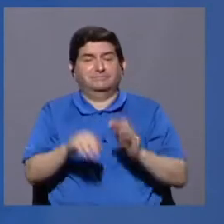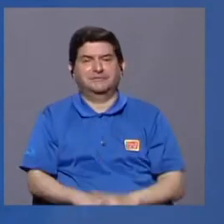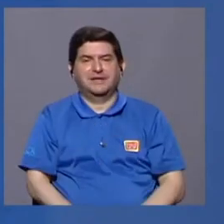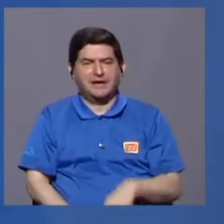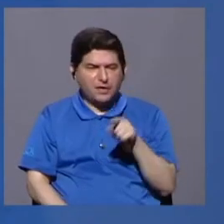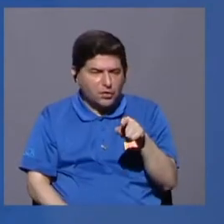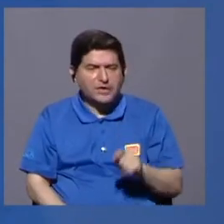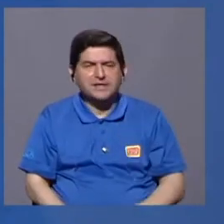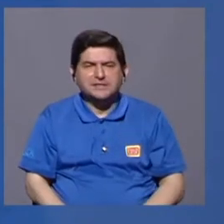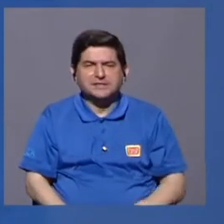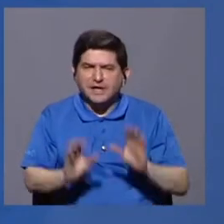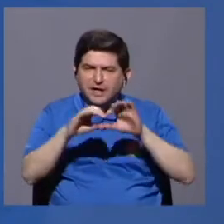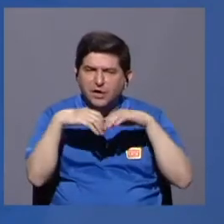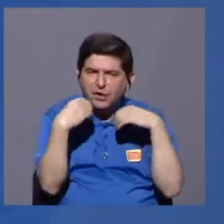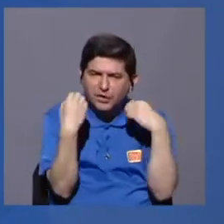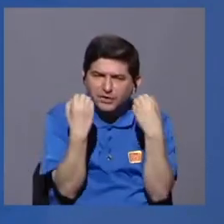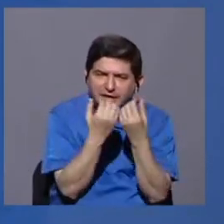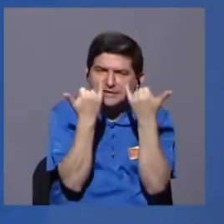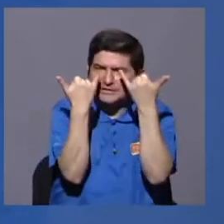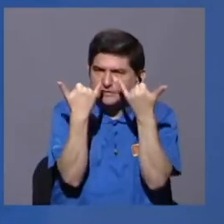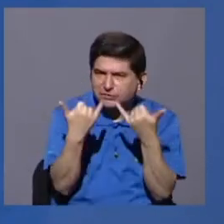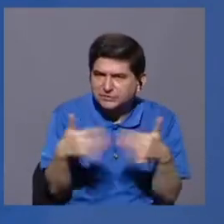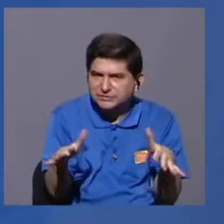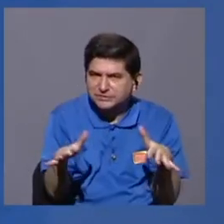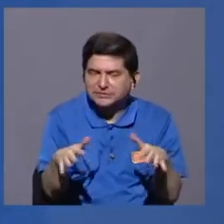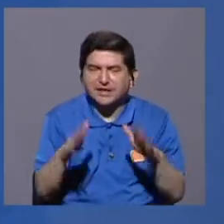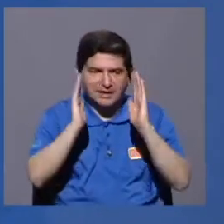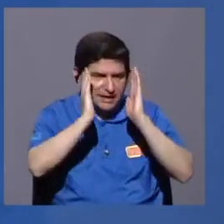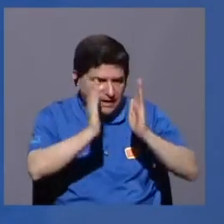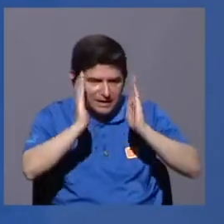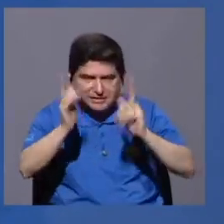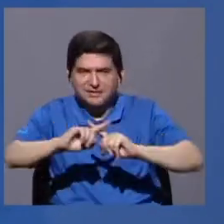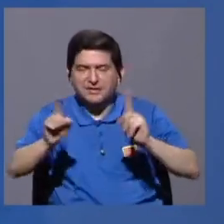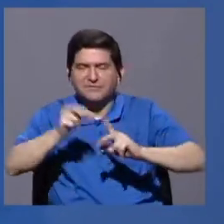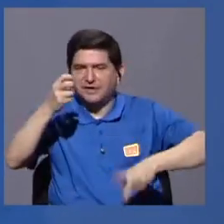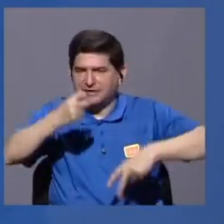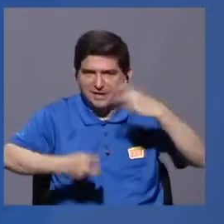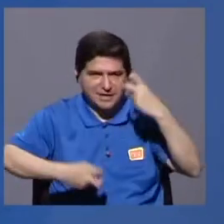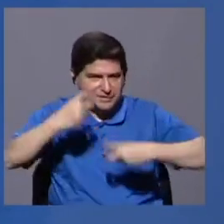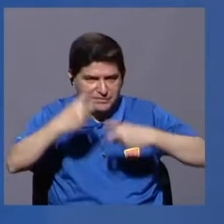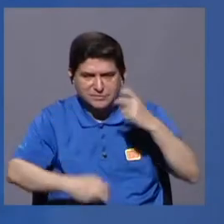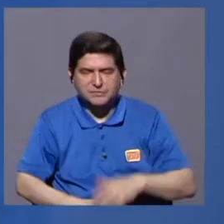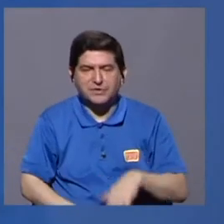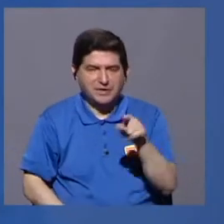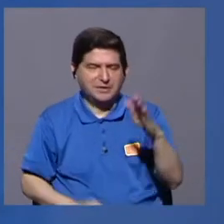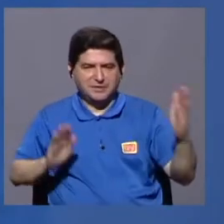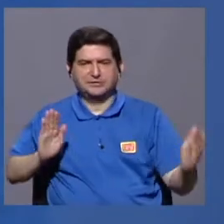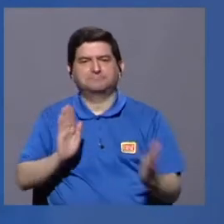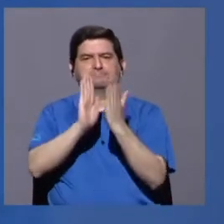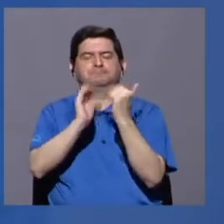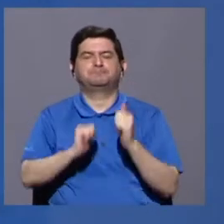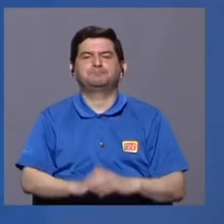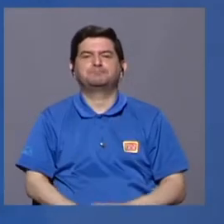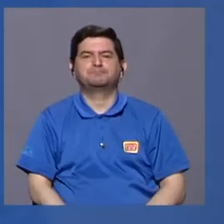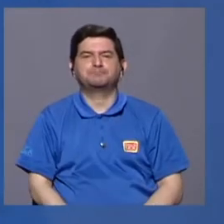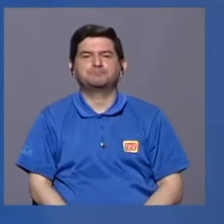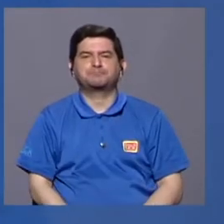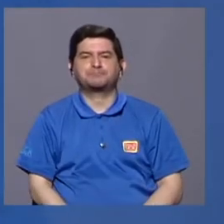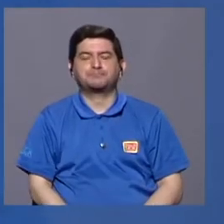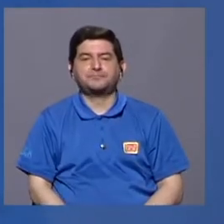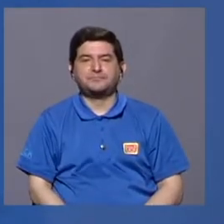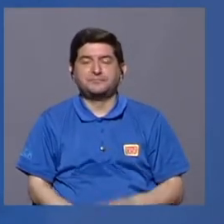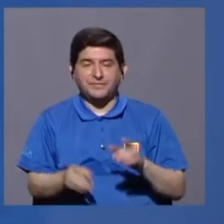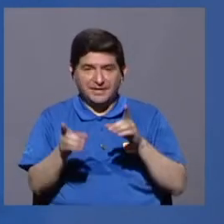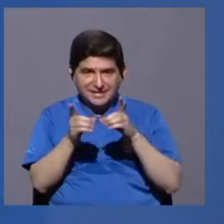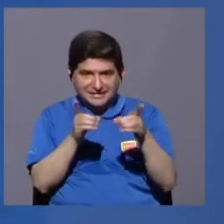esa organización social ellos pueden atender otras problemáticas que están viviendo. El distrito